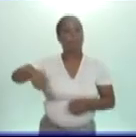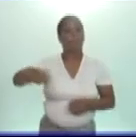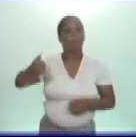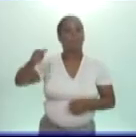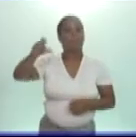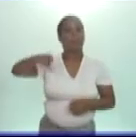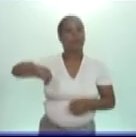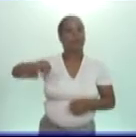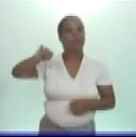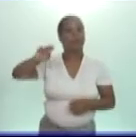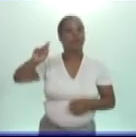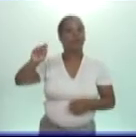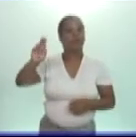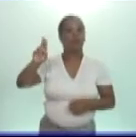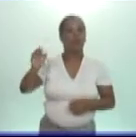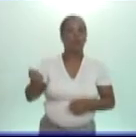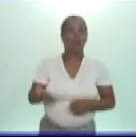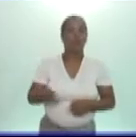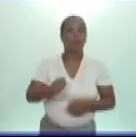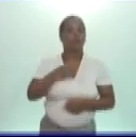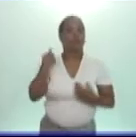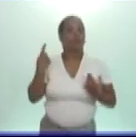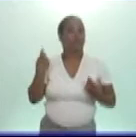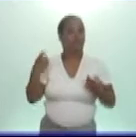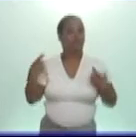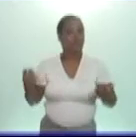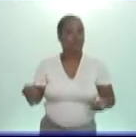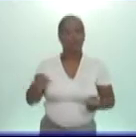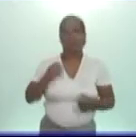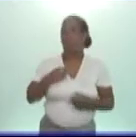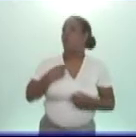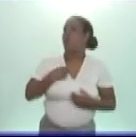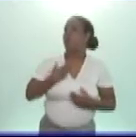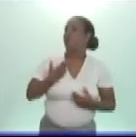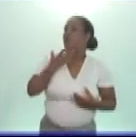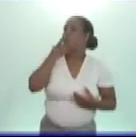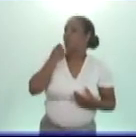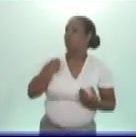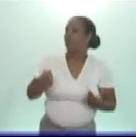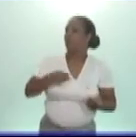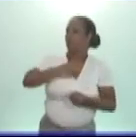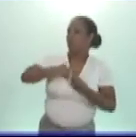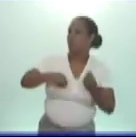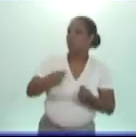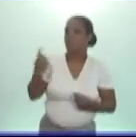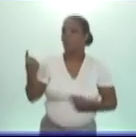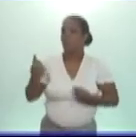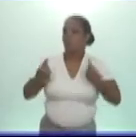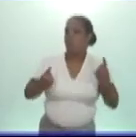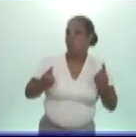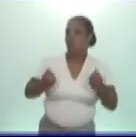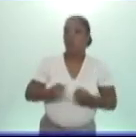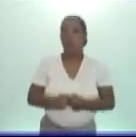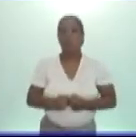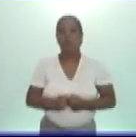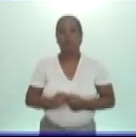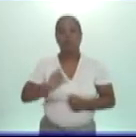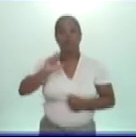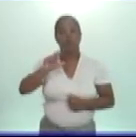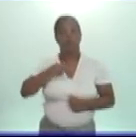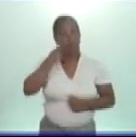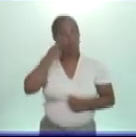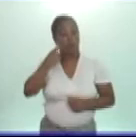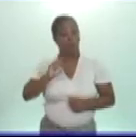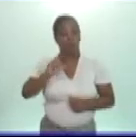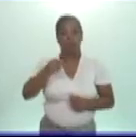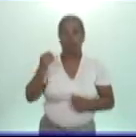debo utilizar, cuándo me conviene convertir de una en otra. Eso lo vamos a ver hoy cuando trabajemos los dos problemas